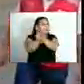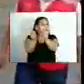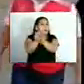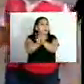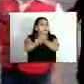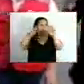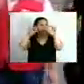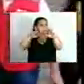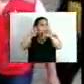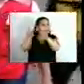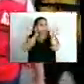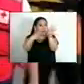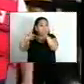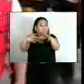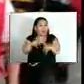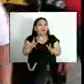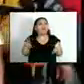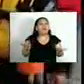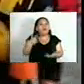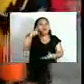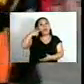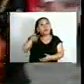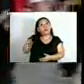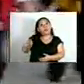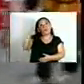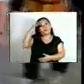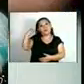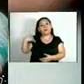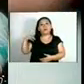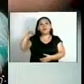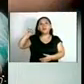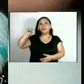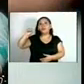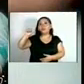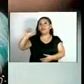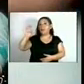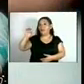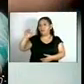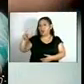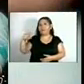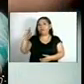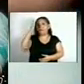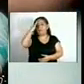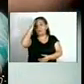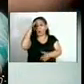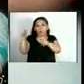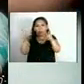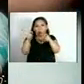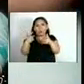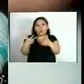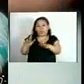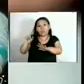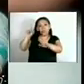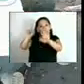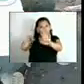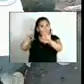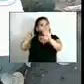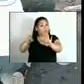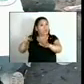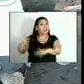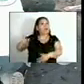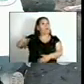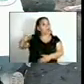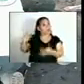Eta. Uno de estos casos es el de Isabel Flores, que a su corta edad cuenta con más de seis años de pertenecer a Cruz Verde